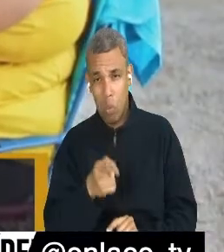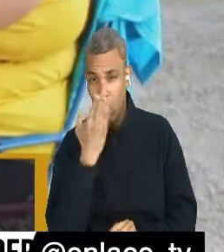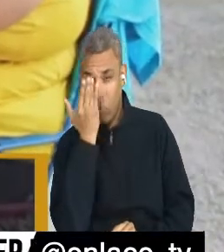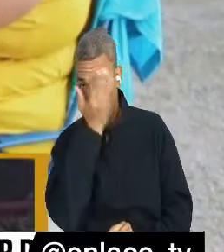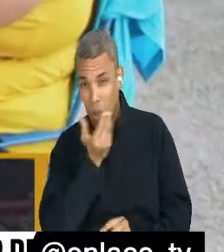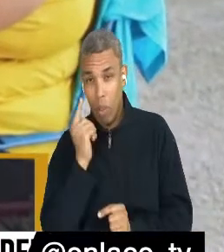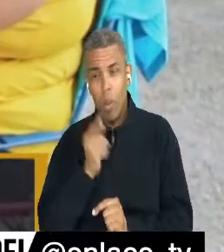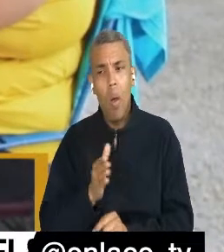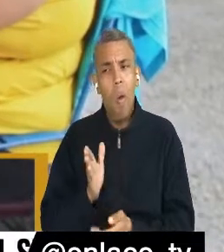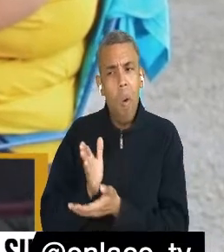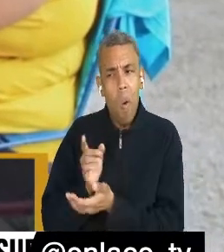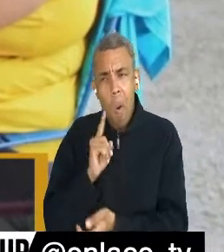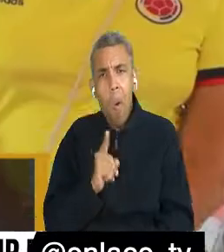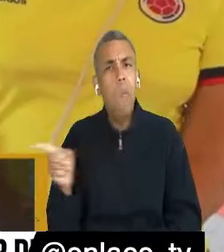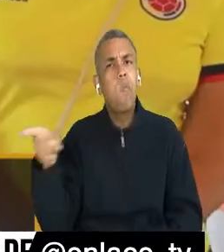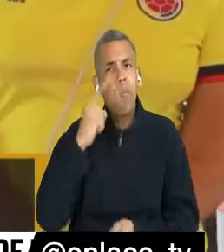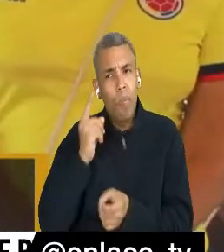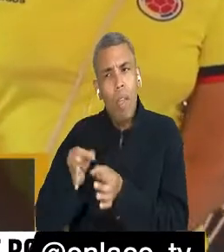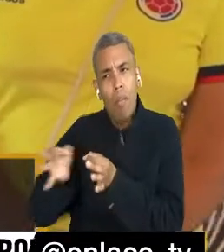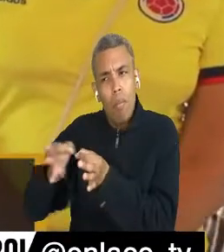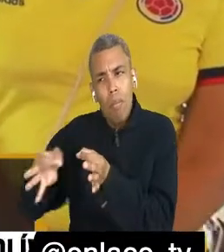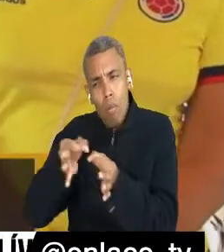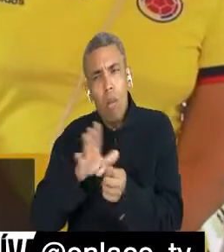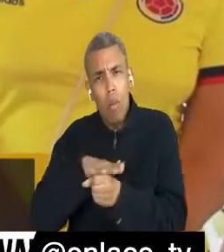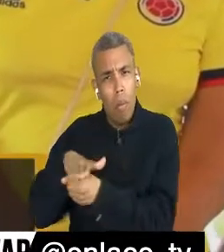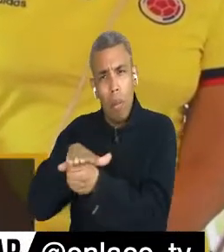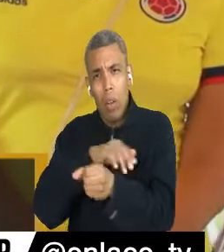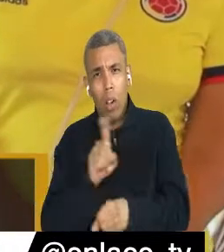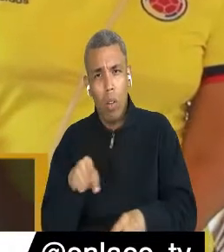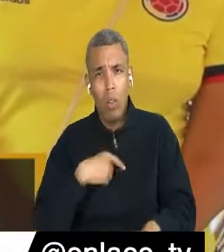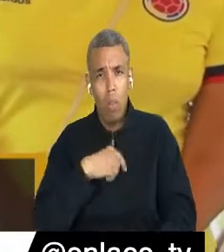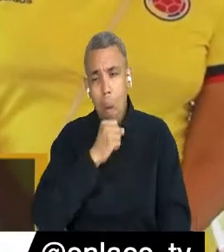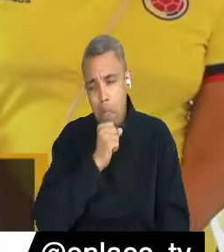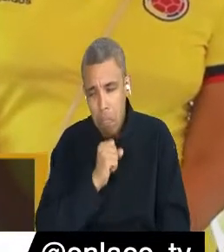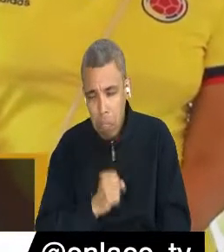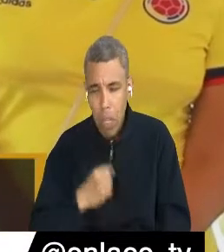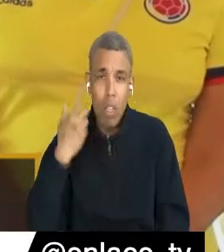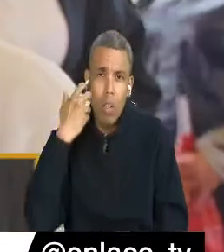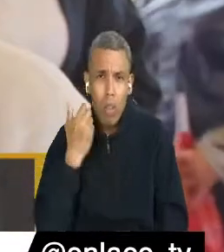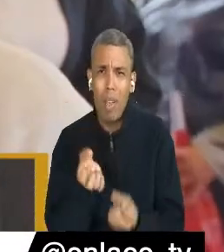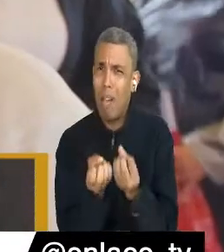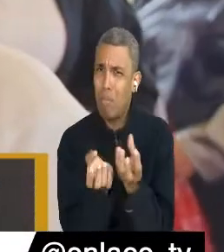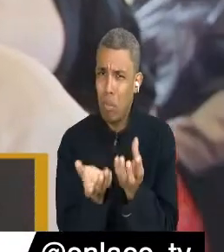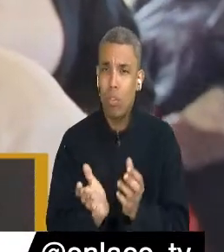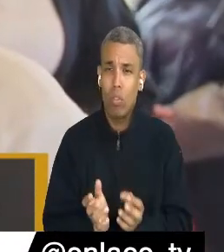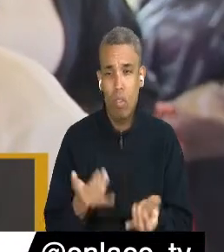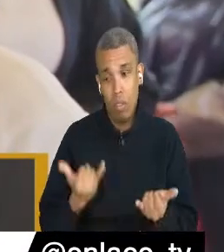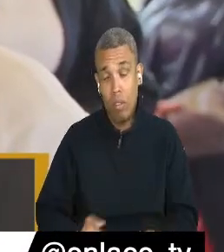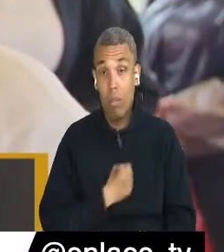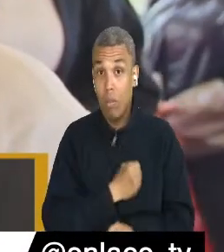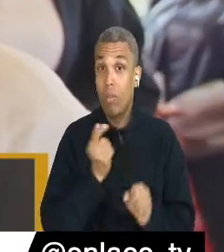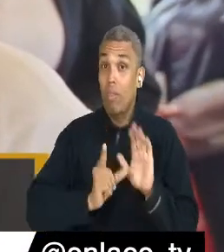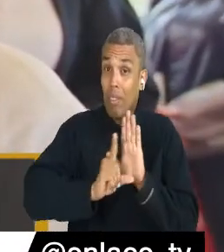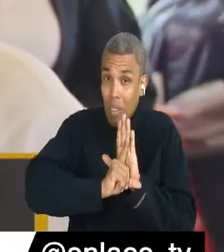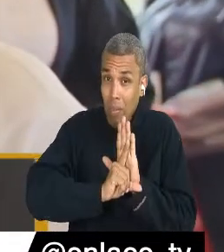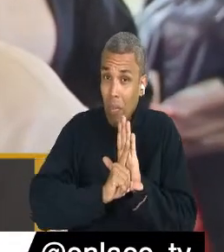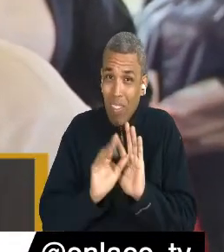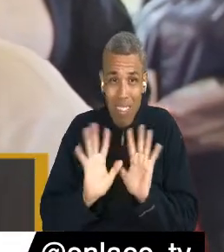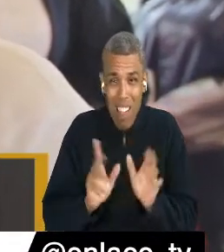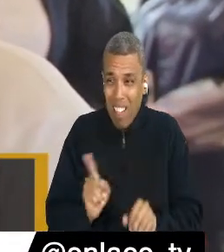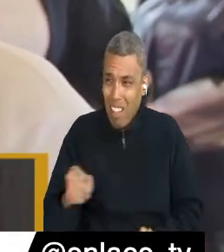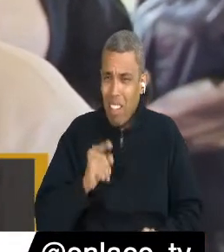comunitarias supremamente enfermas y con una edad avanzada. Eso es lo que se está pidiendo, que se le dé a esta